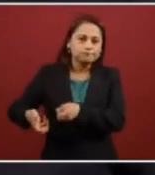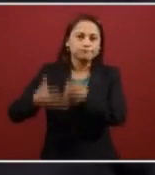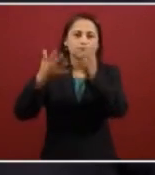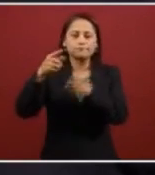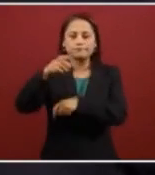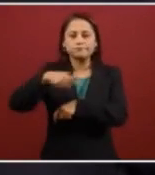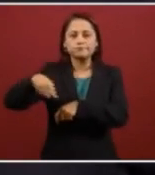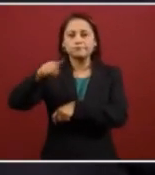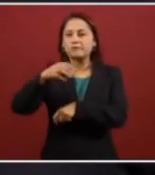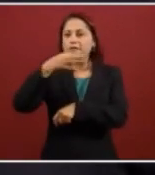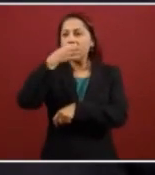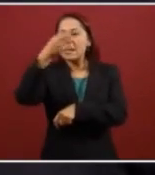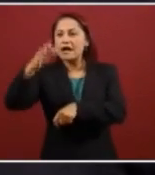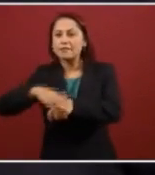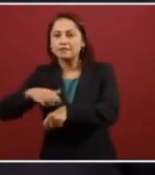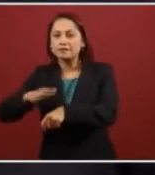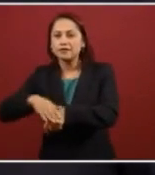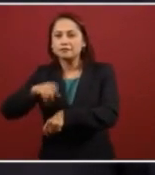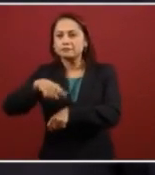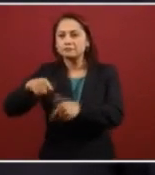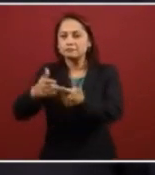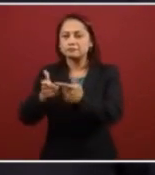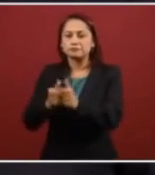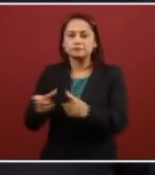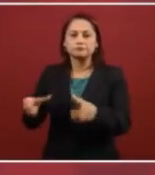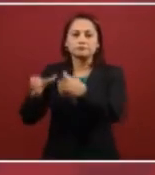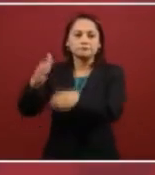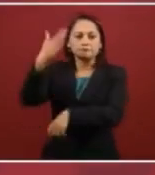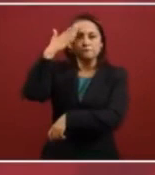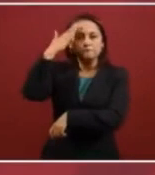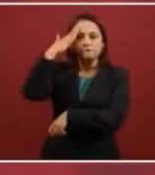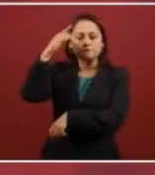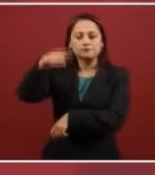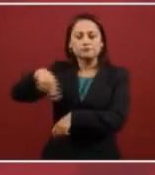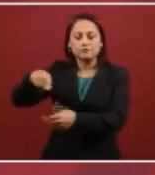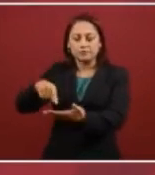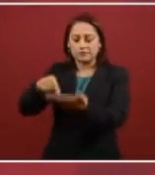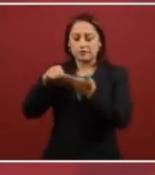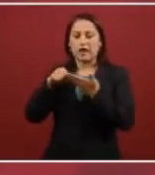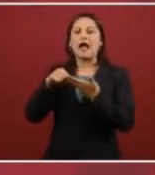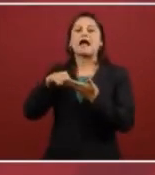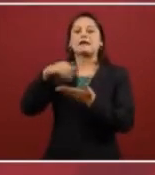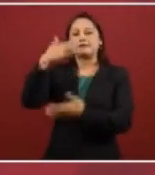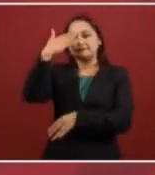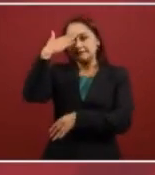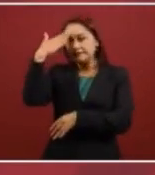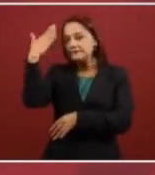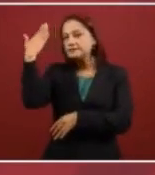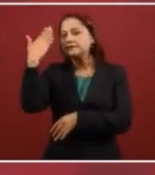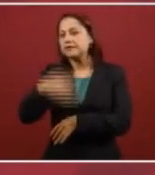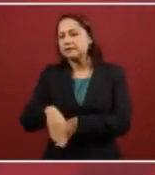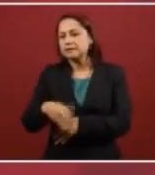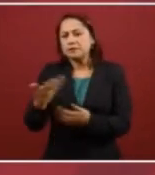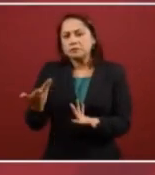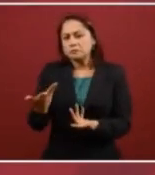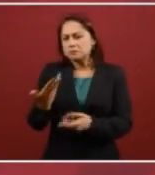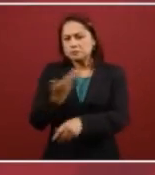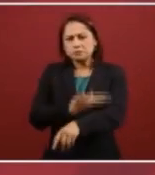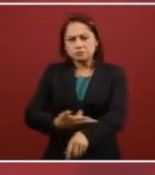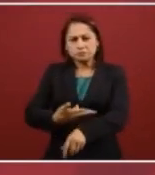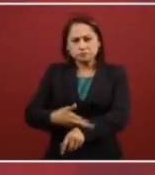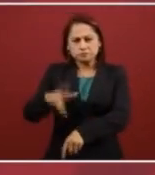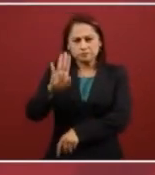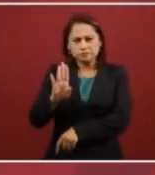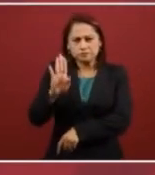the people in charge of the states. Salían. Era un so they would, mero requisito, un trámite. It